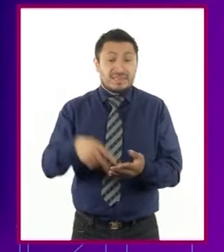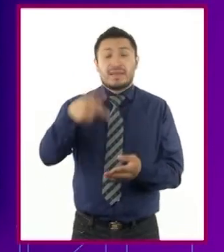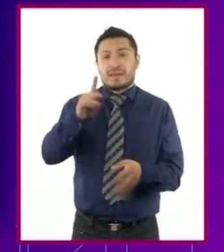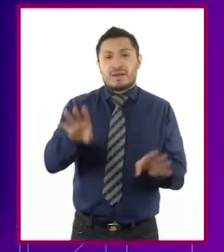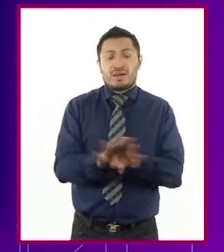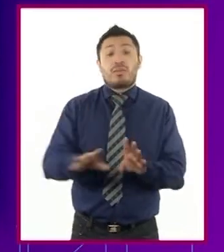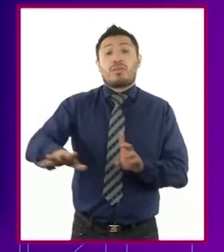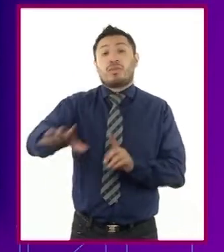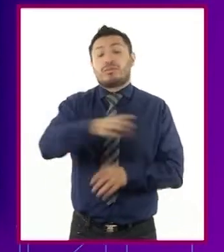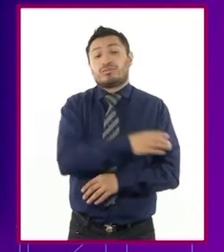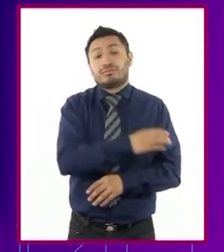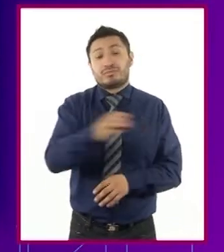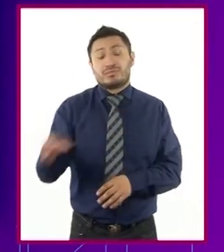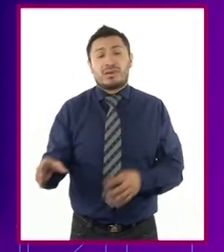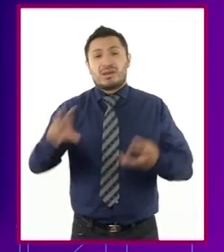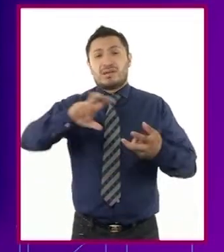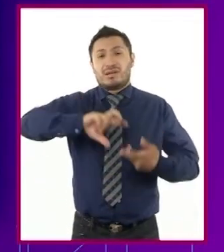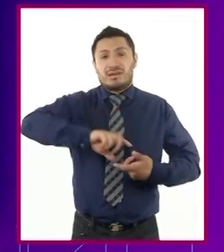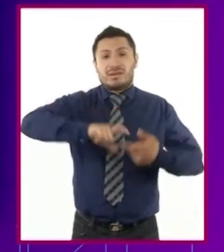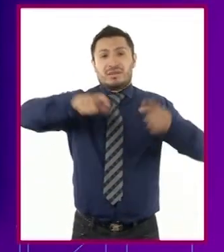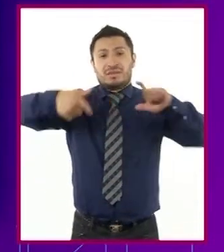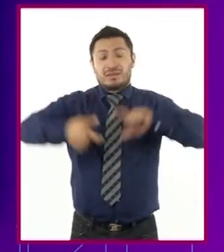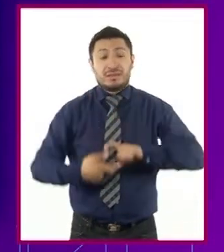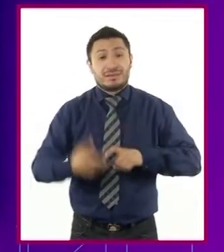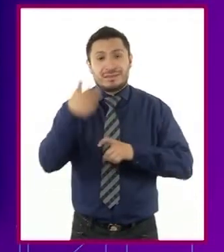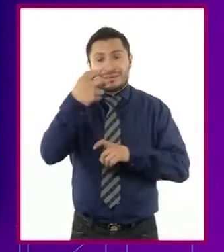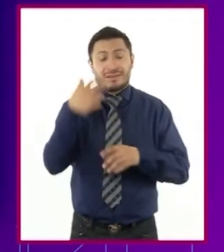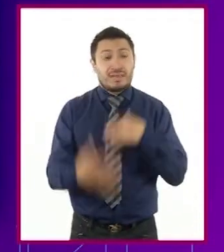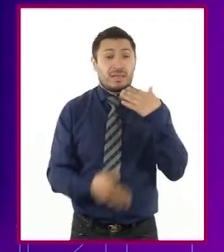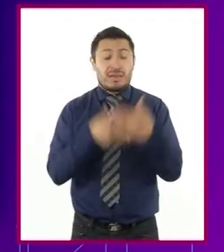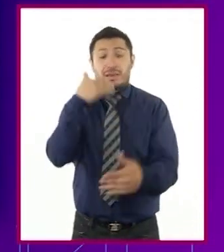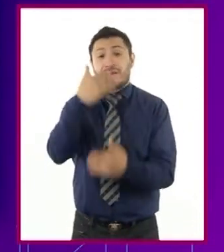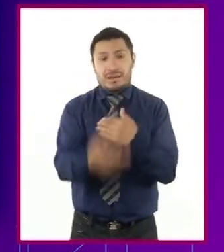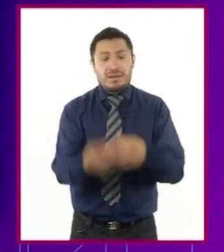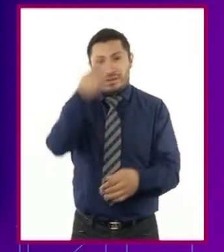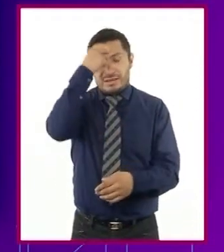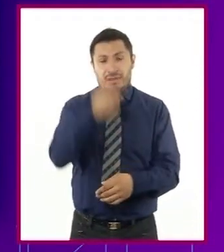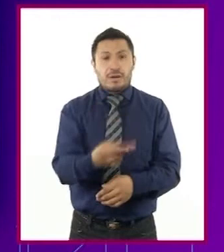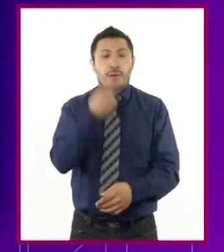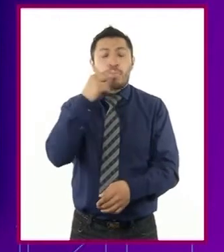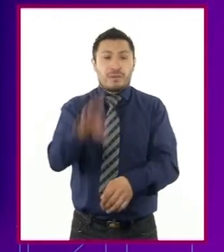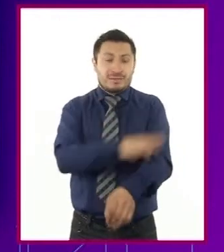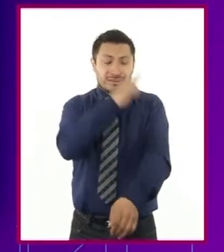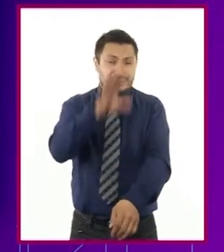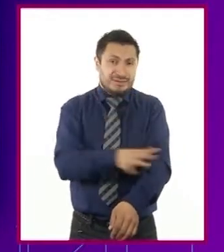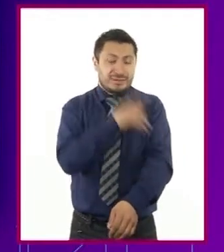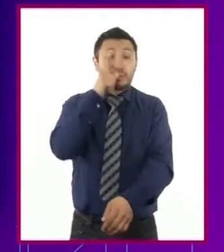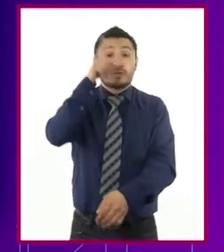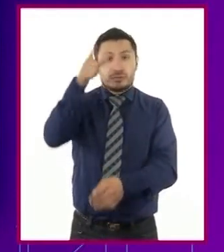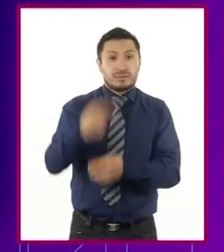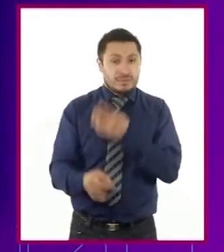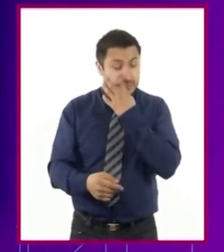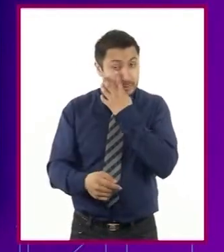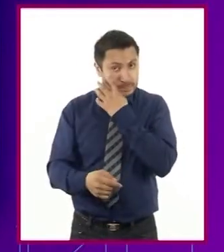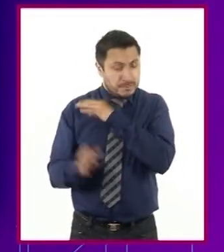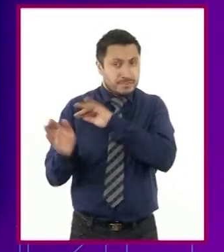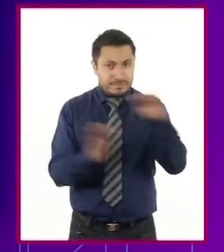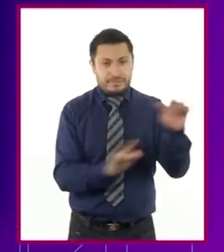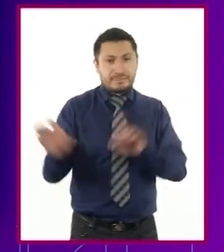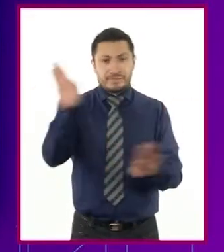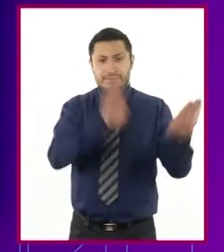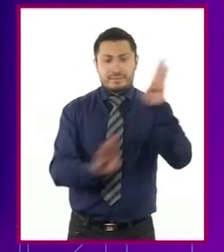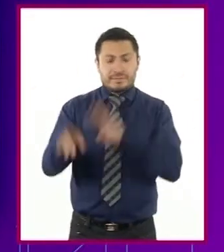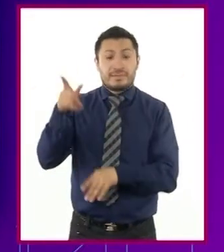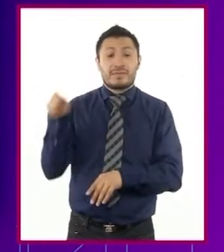campo electromagnético. Este fue un gran paso para poder usar la luz eléctrica. En la biología, el